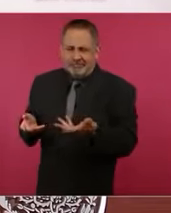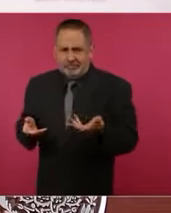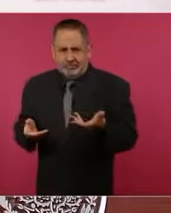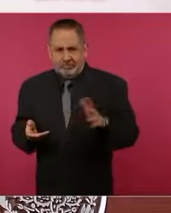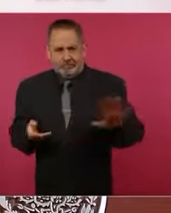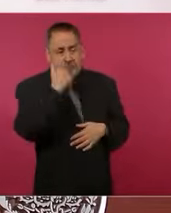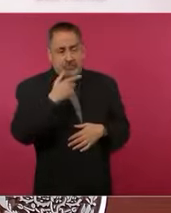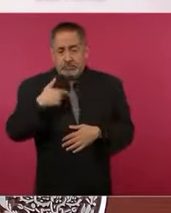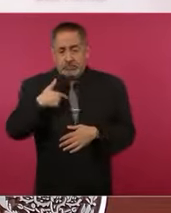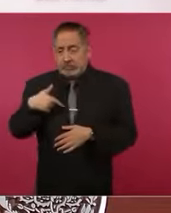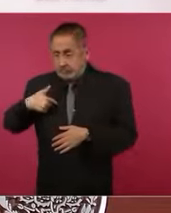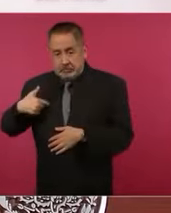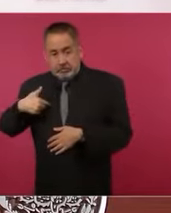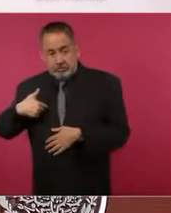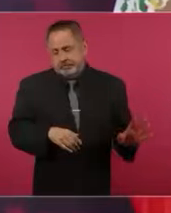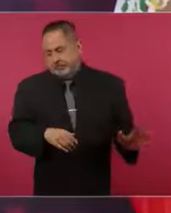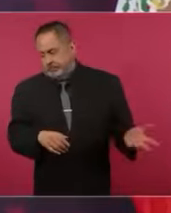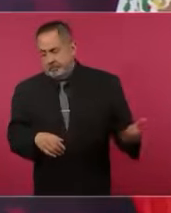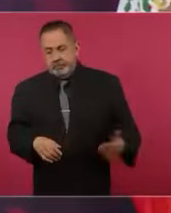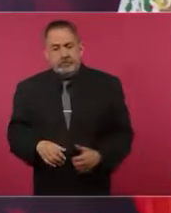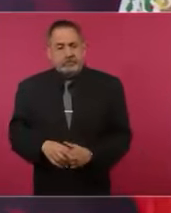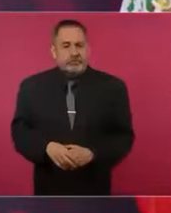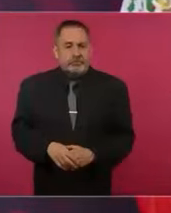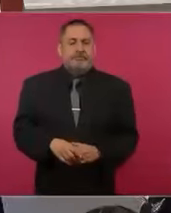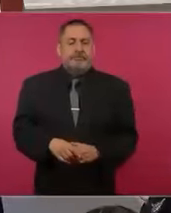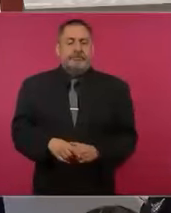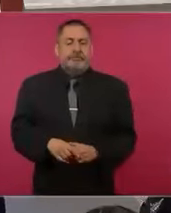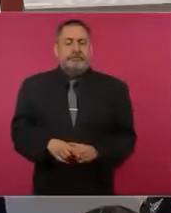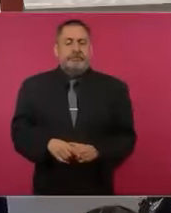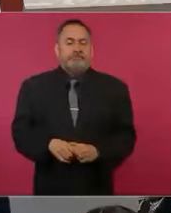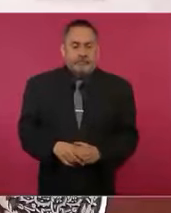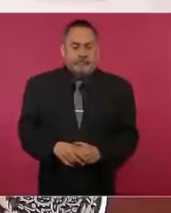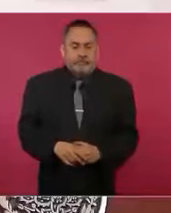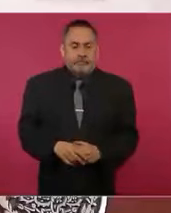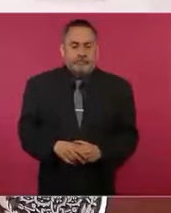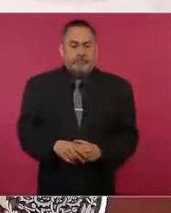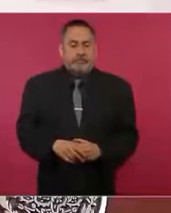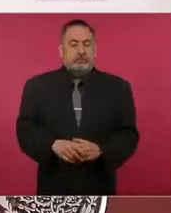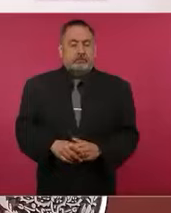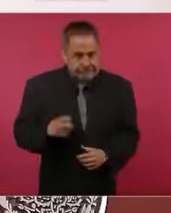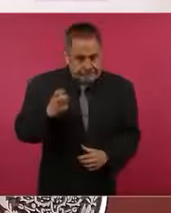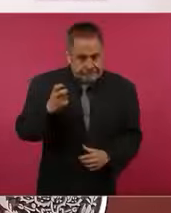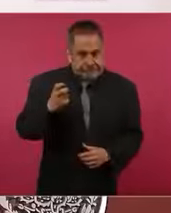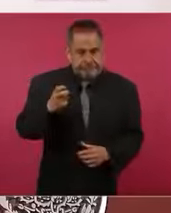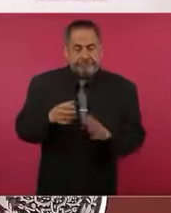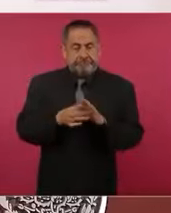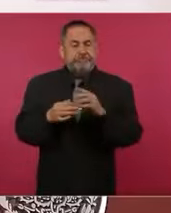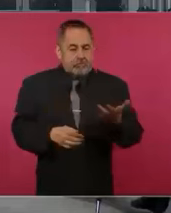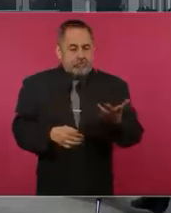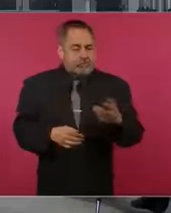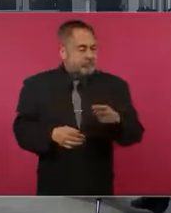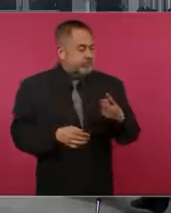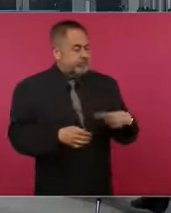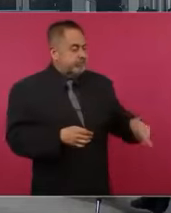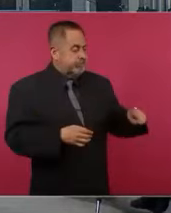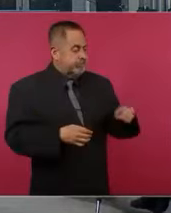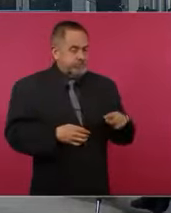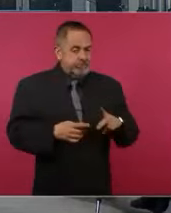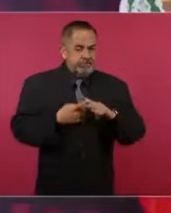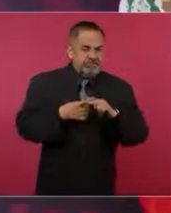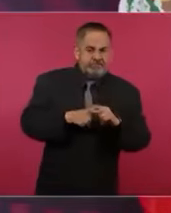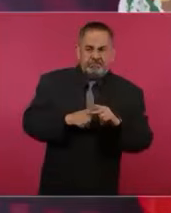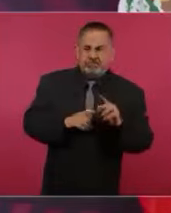un pelele, un títere. Entonces, todo esto echado a andar por